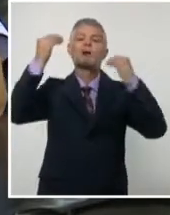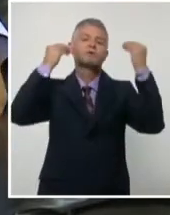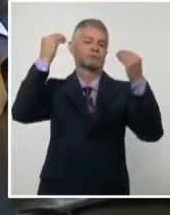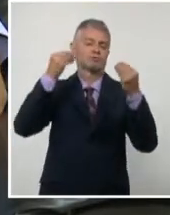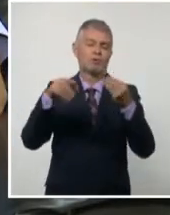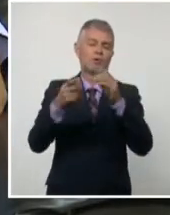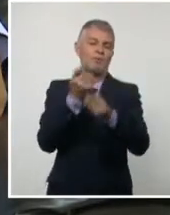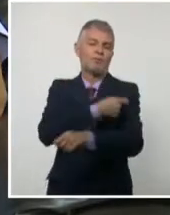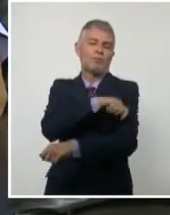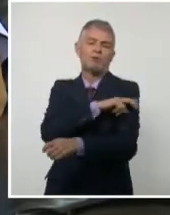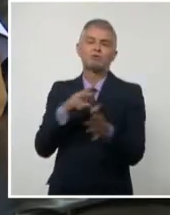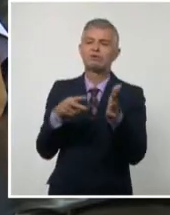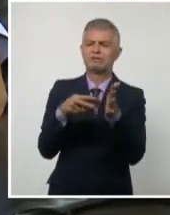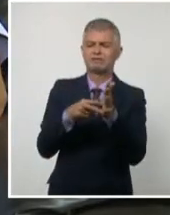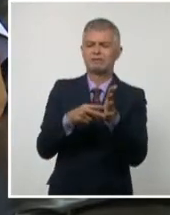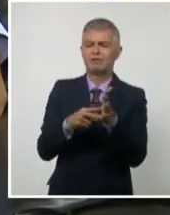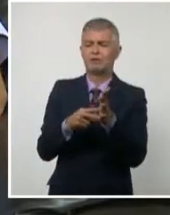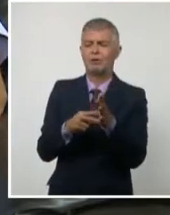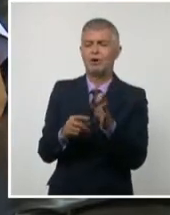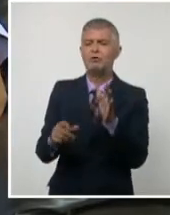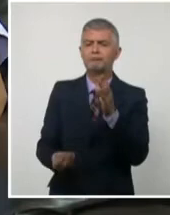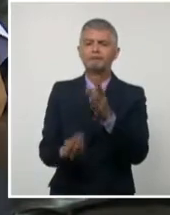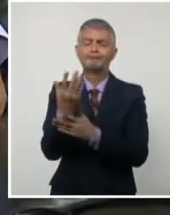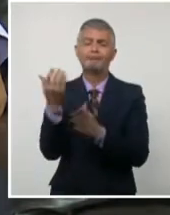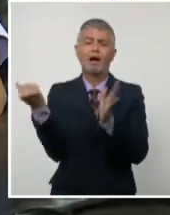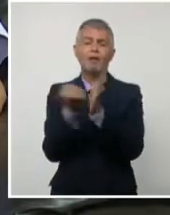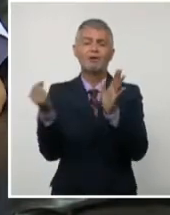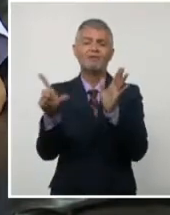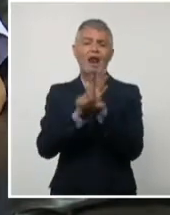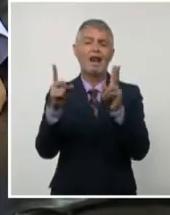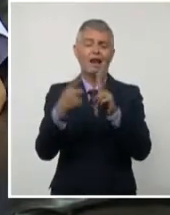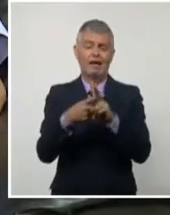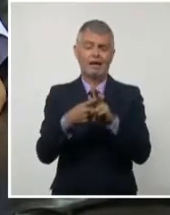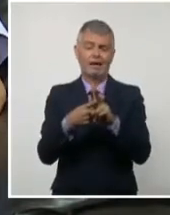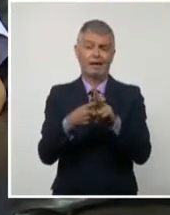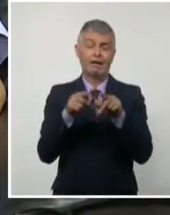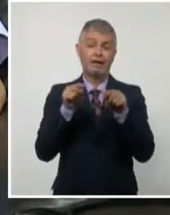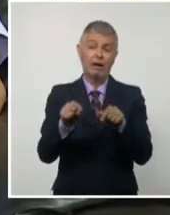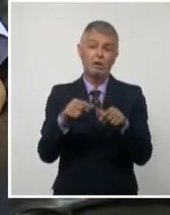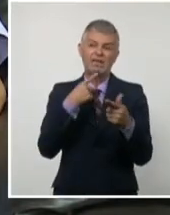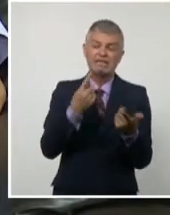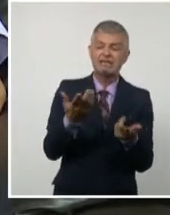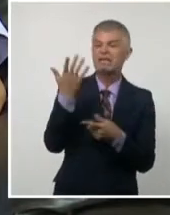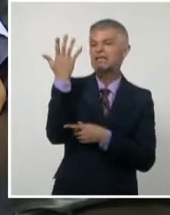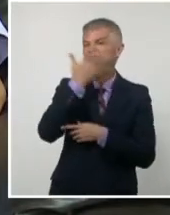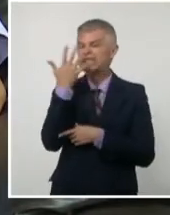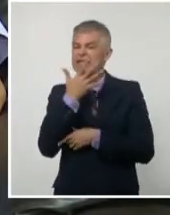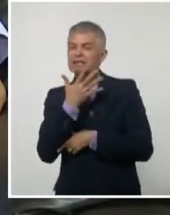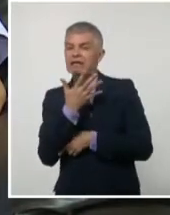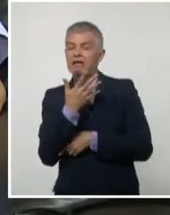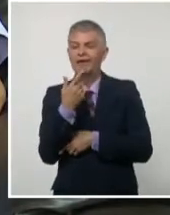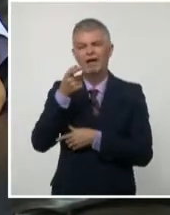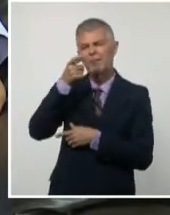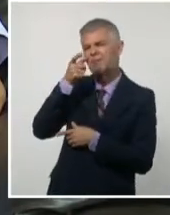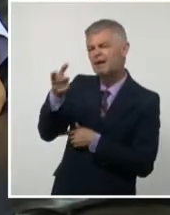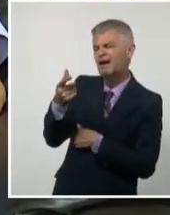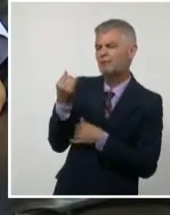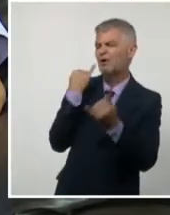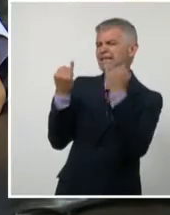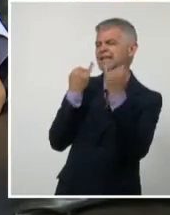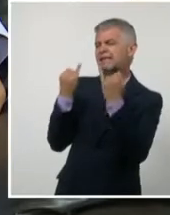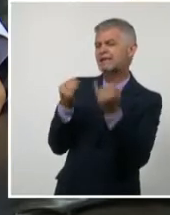emitido esta ley. Y entonces la pregunta que por sí sola se hace es: ¿quién está supuestamente velando por los intereses